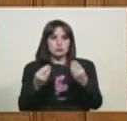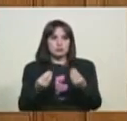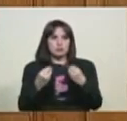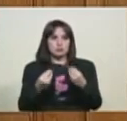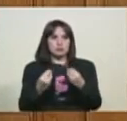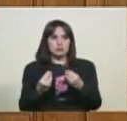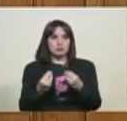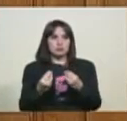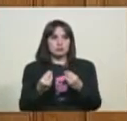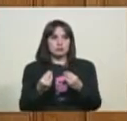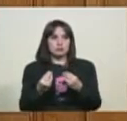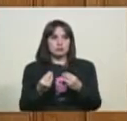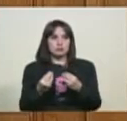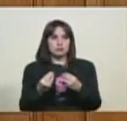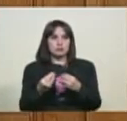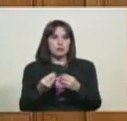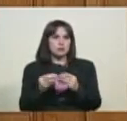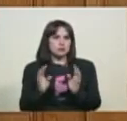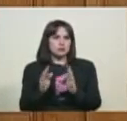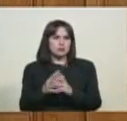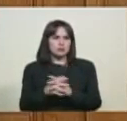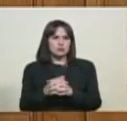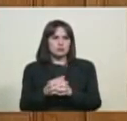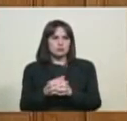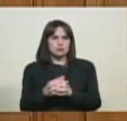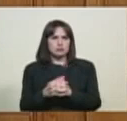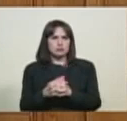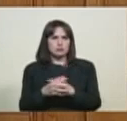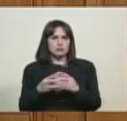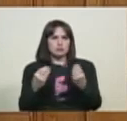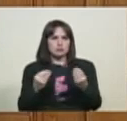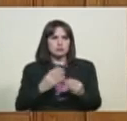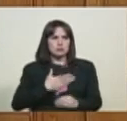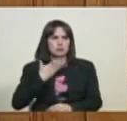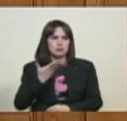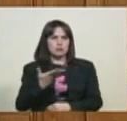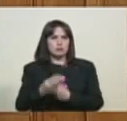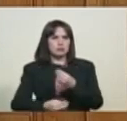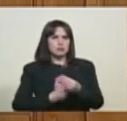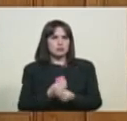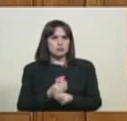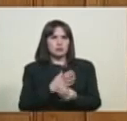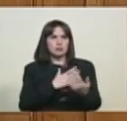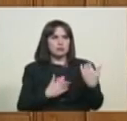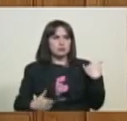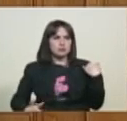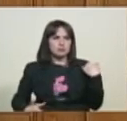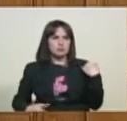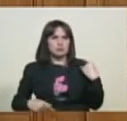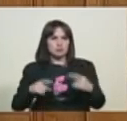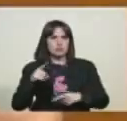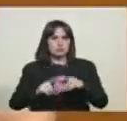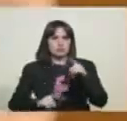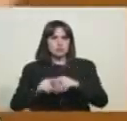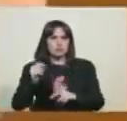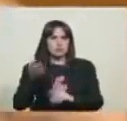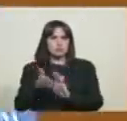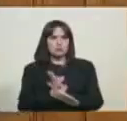No es a través de un golpe de Estado o un magnicidio que se puede sacar a un presidente de la República de Venezuela. No lo